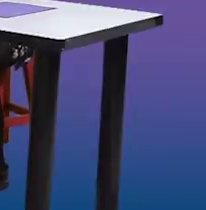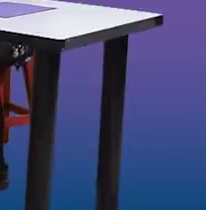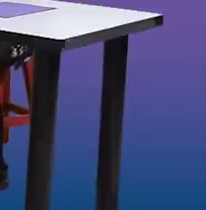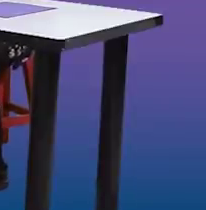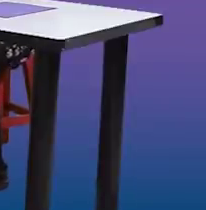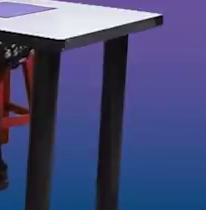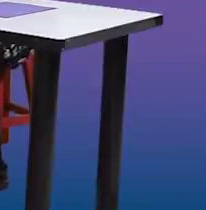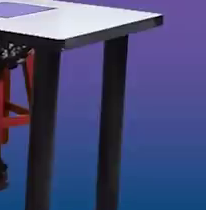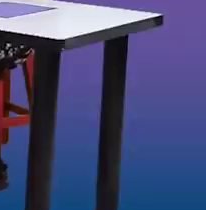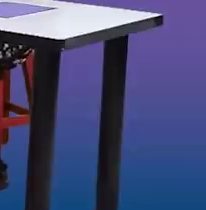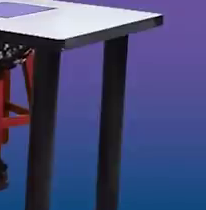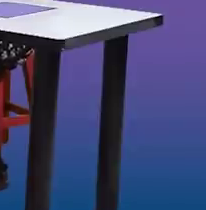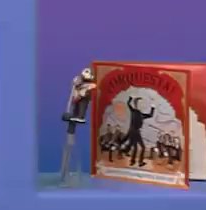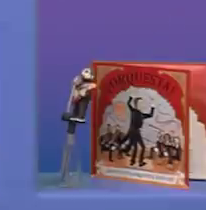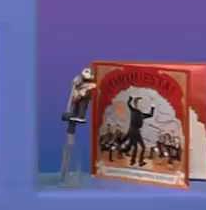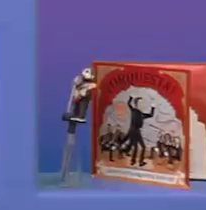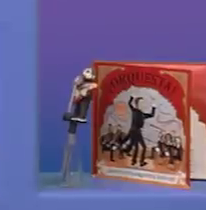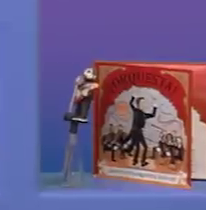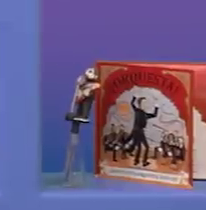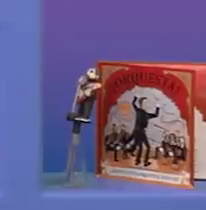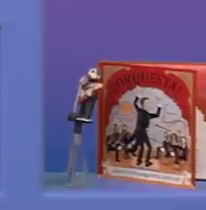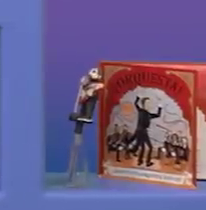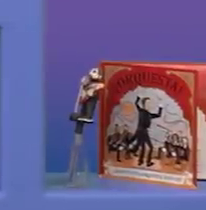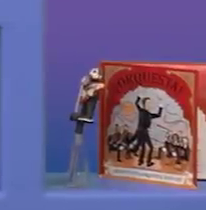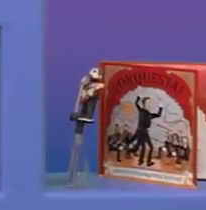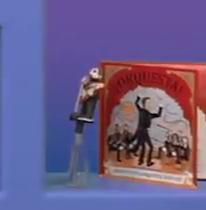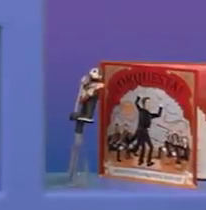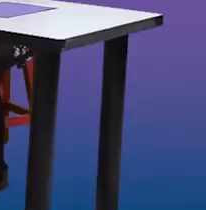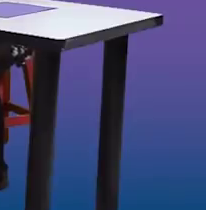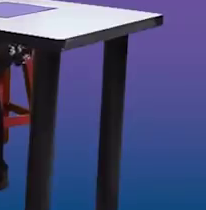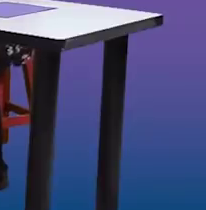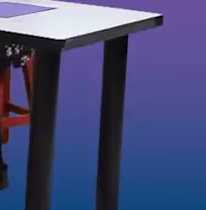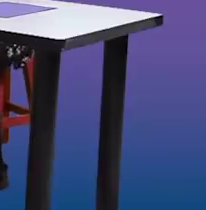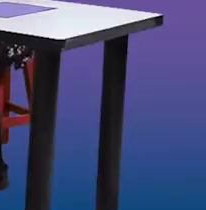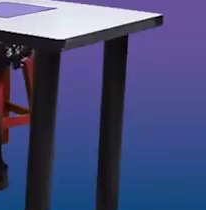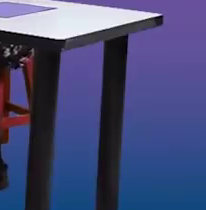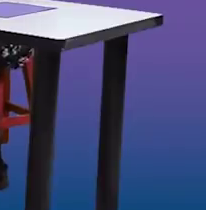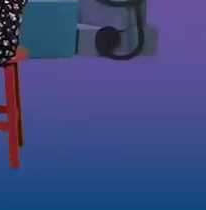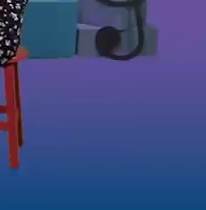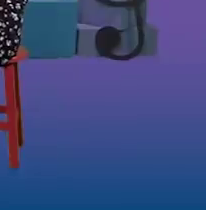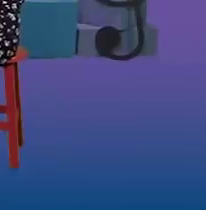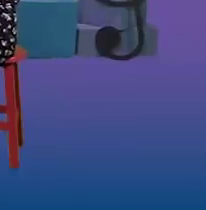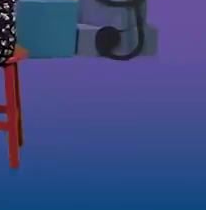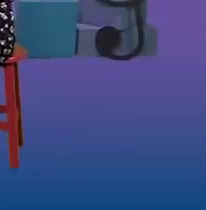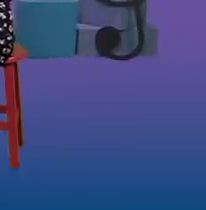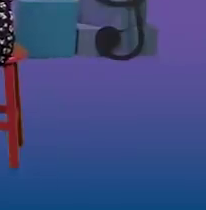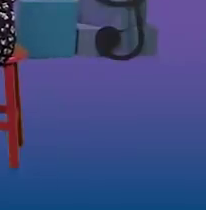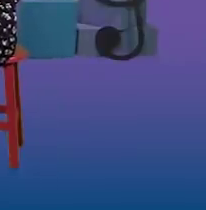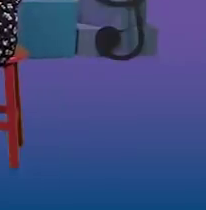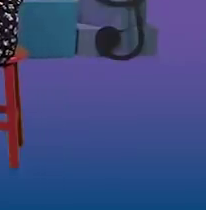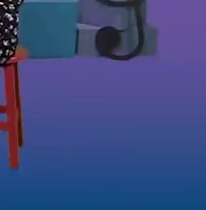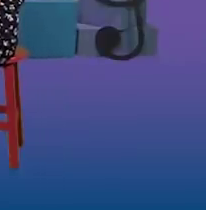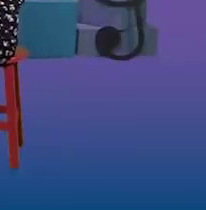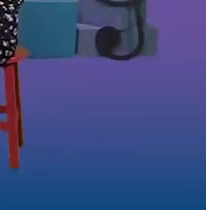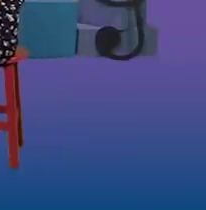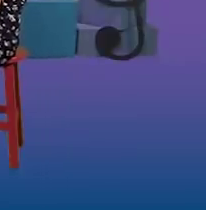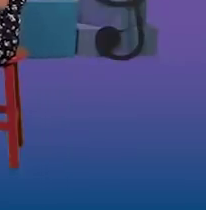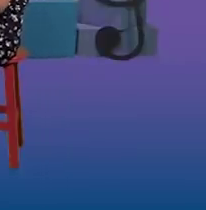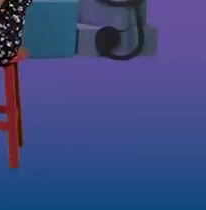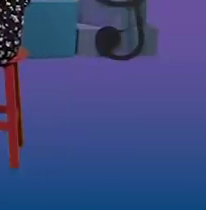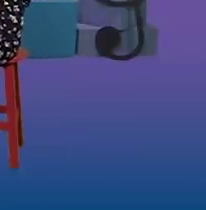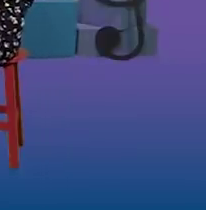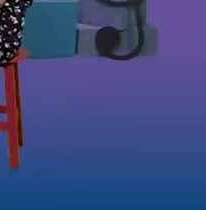rápido. ¿Va? ¿Crees poder hacerlo? No sé, vamos a intentarlo. Vamos a intentarlo. Música, por favor.